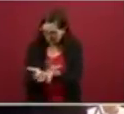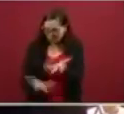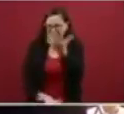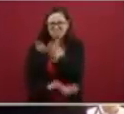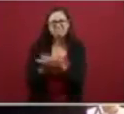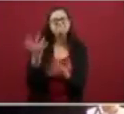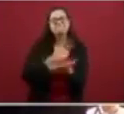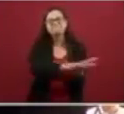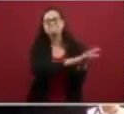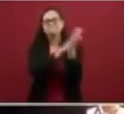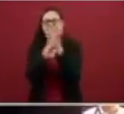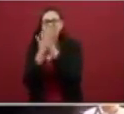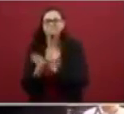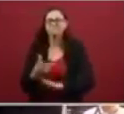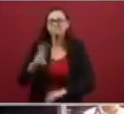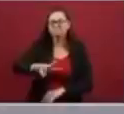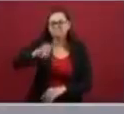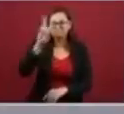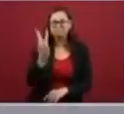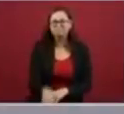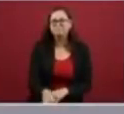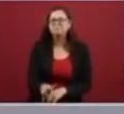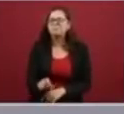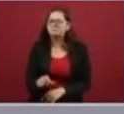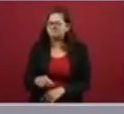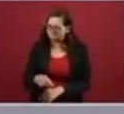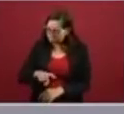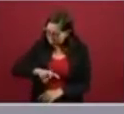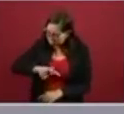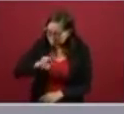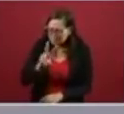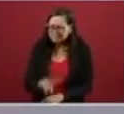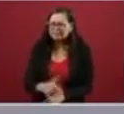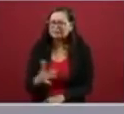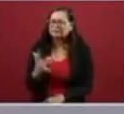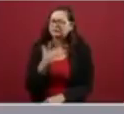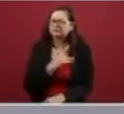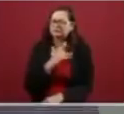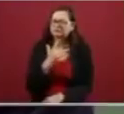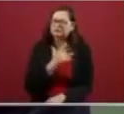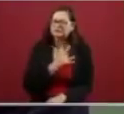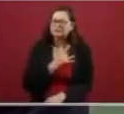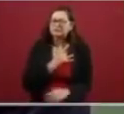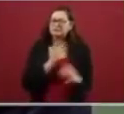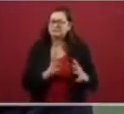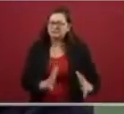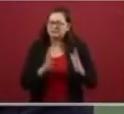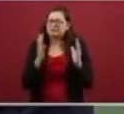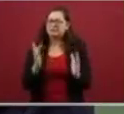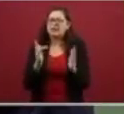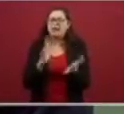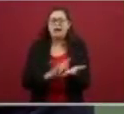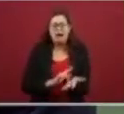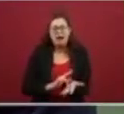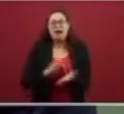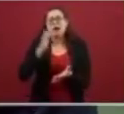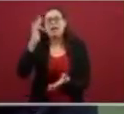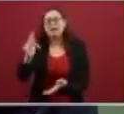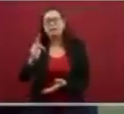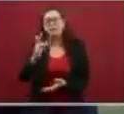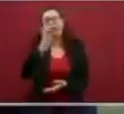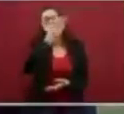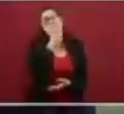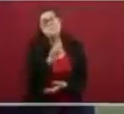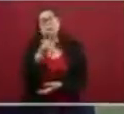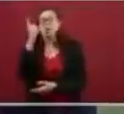verdadero. Agradezco de todo corazón a quienes nos han apoyado, a todas,